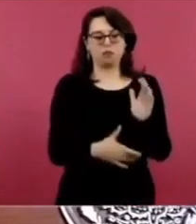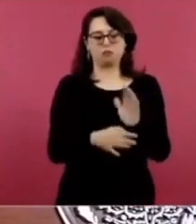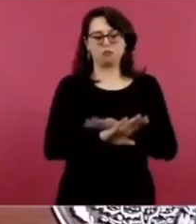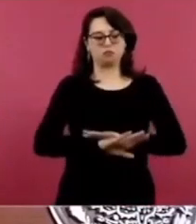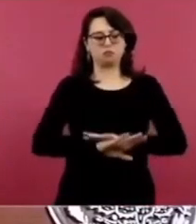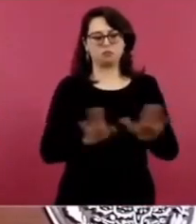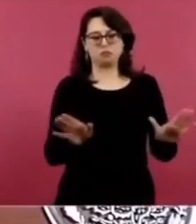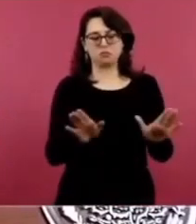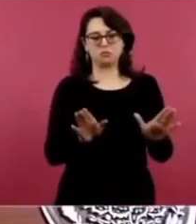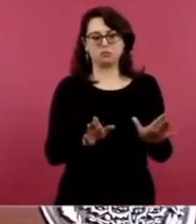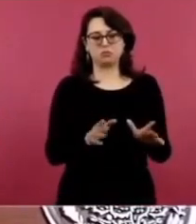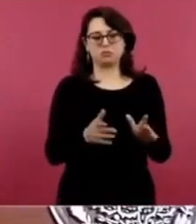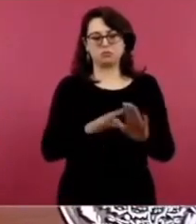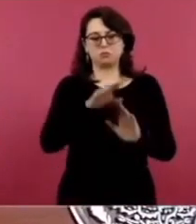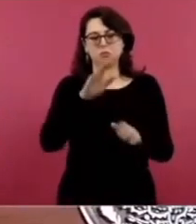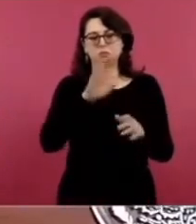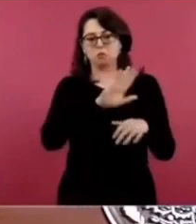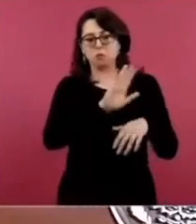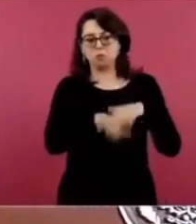bandas